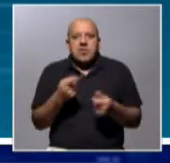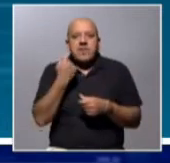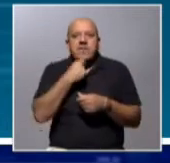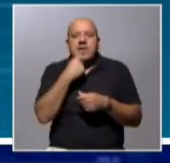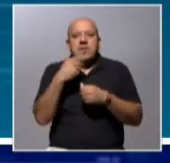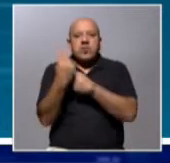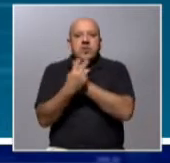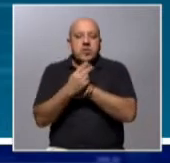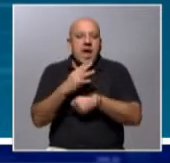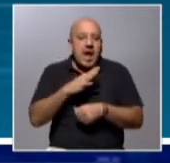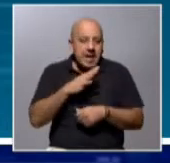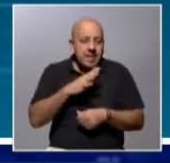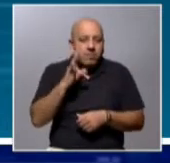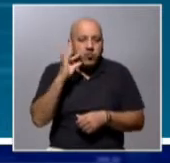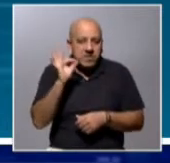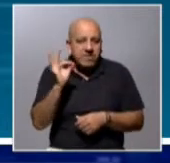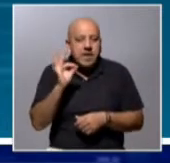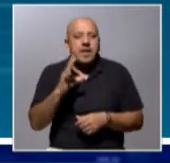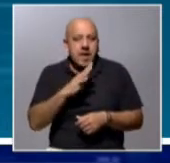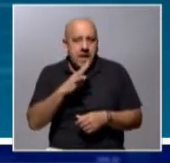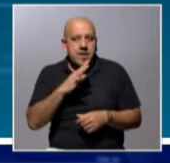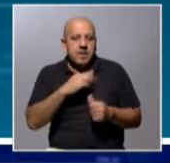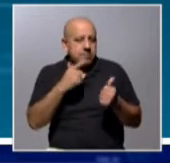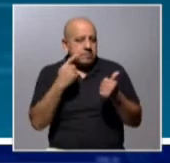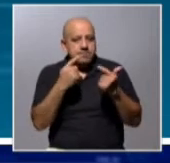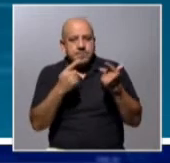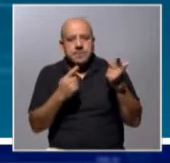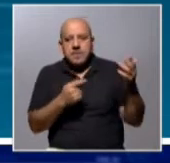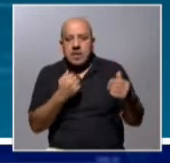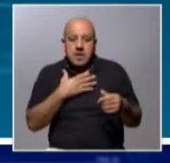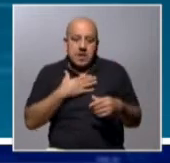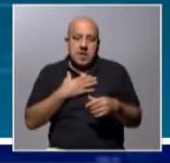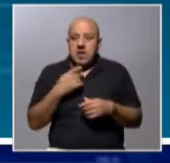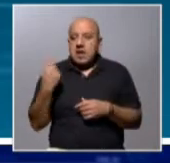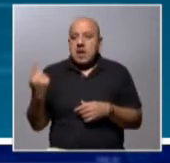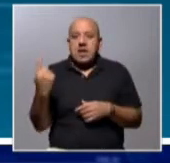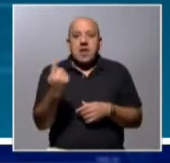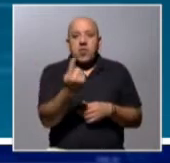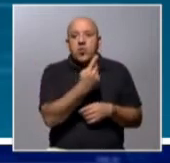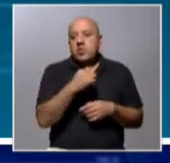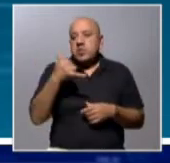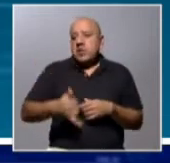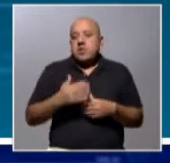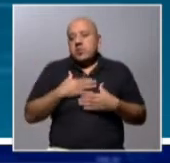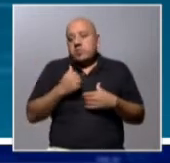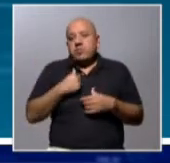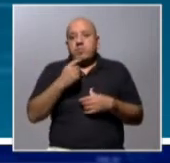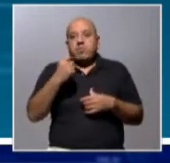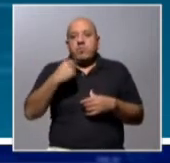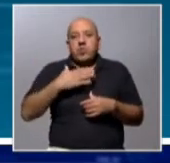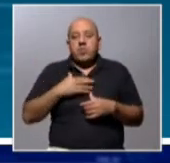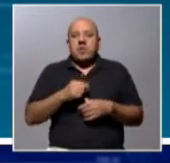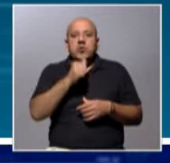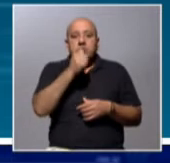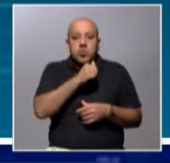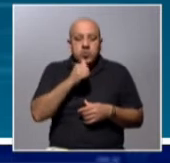son muchas, ¿no? Cada uno trae un bagaje de capacidades para afrontar estas situaciones. Y también eso es algo